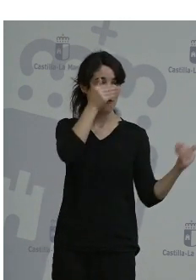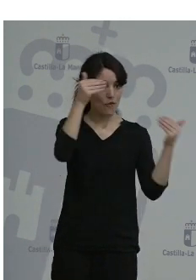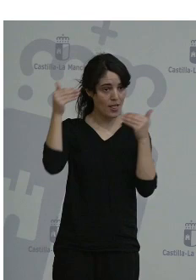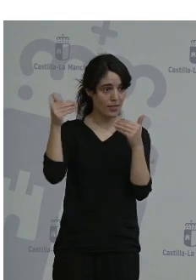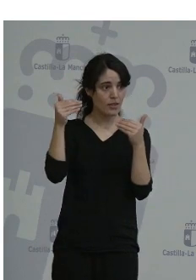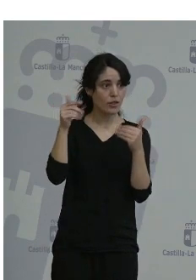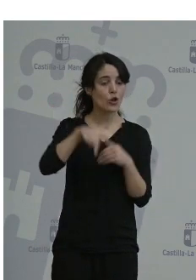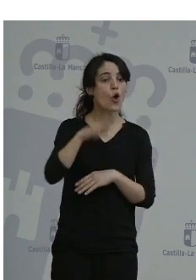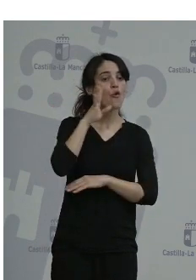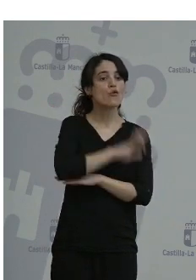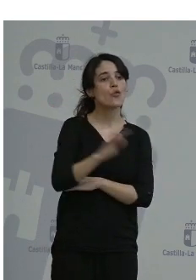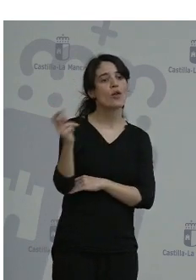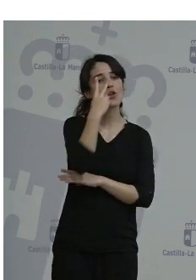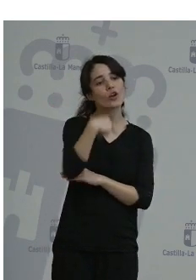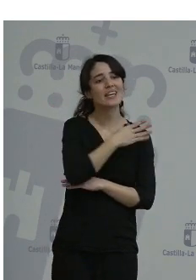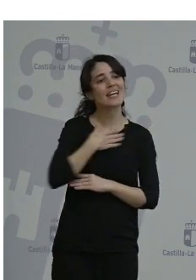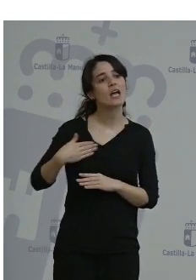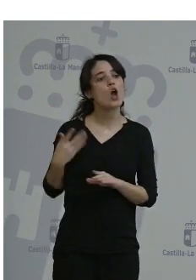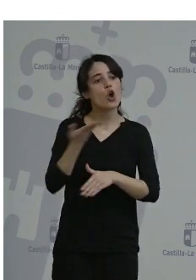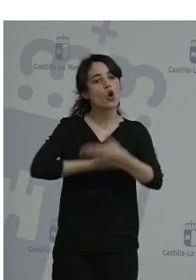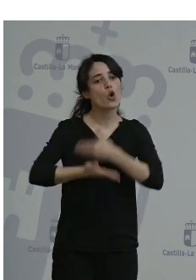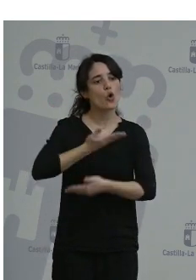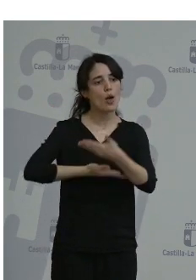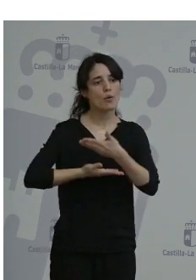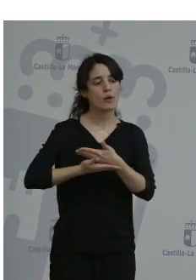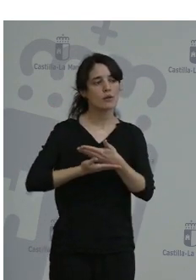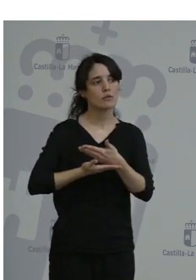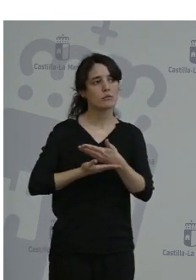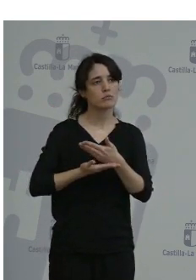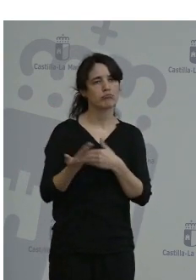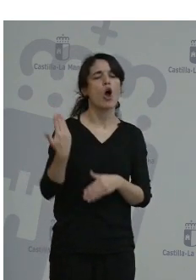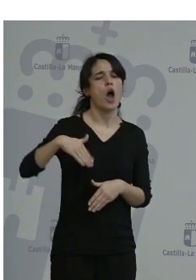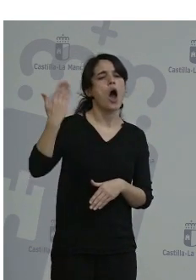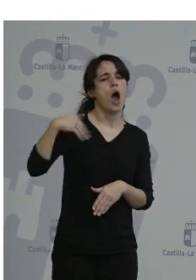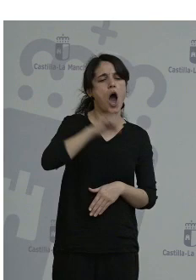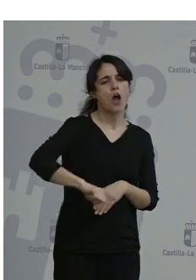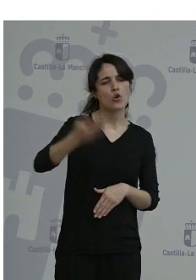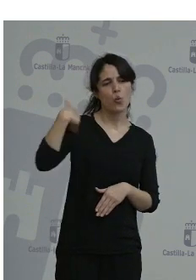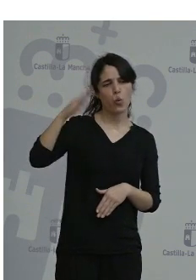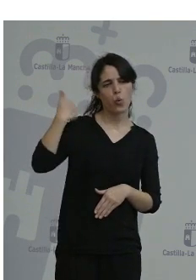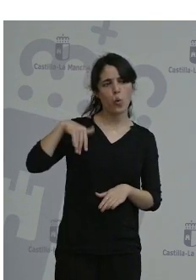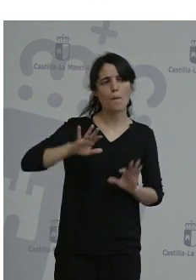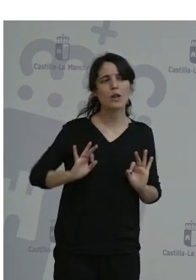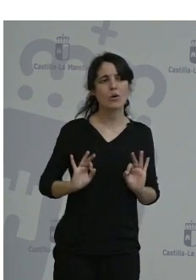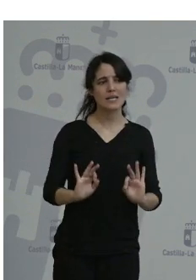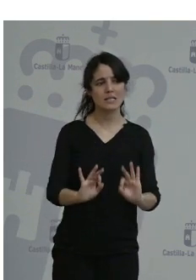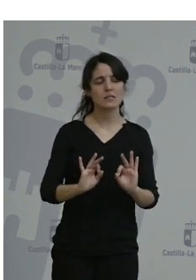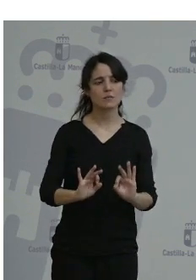la Fundación ONCE ha querido contribuir a la misma desde hace muchos años, pero específicamente